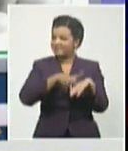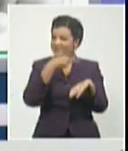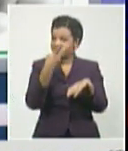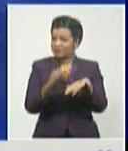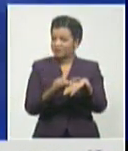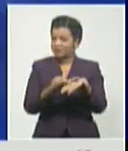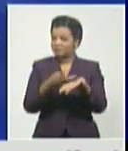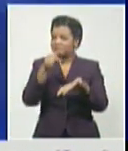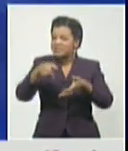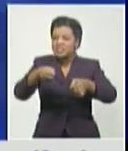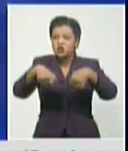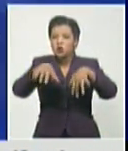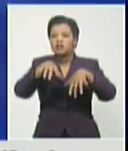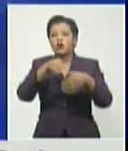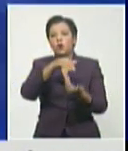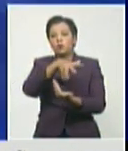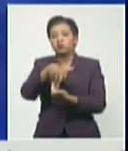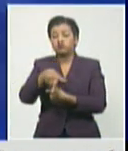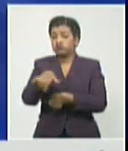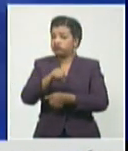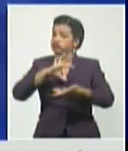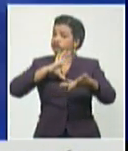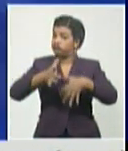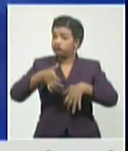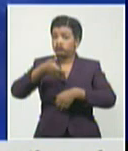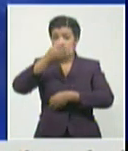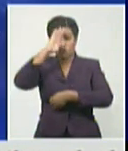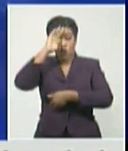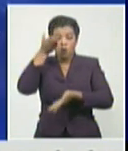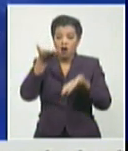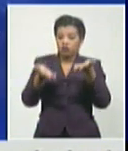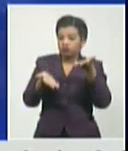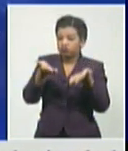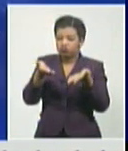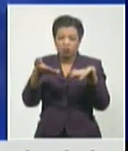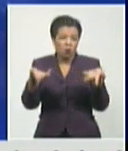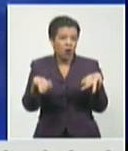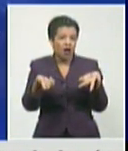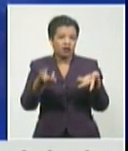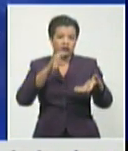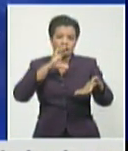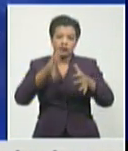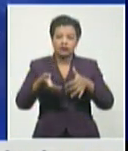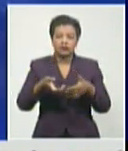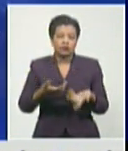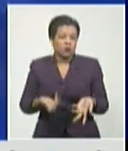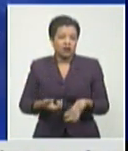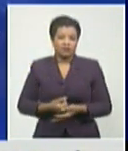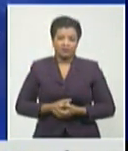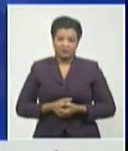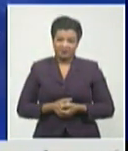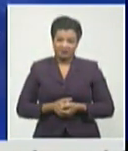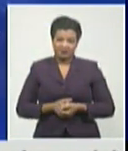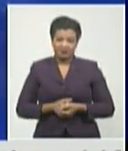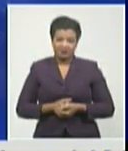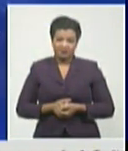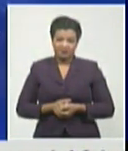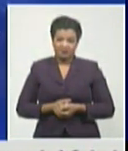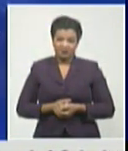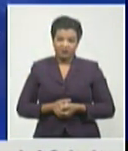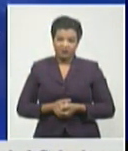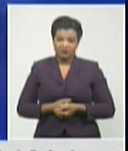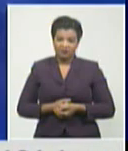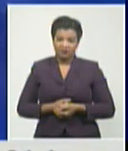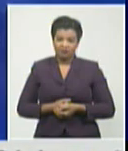situación del mundo tan compleja como cuba o cuba tan compleja como la situación internacional a partir de una escalada de nuevos casos eso